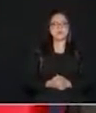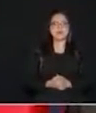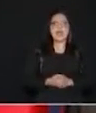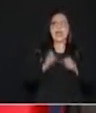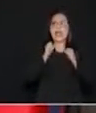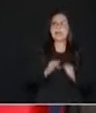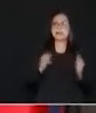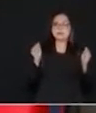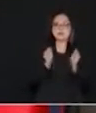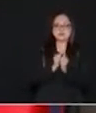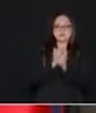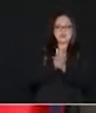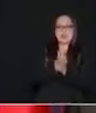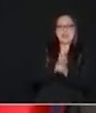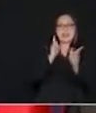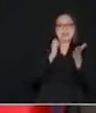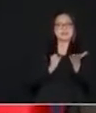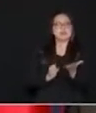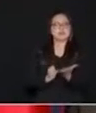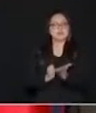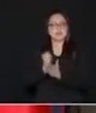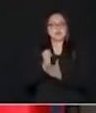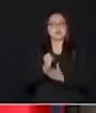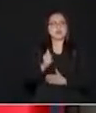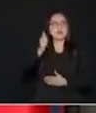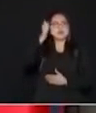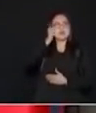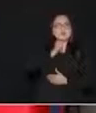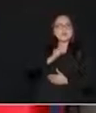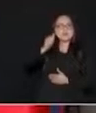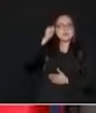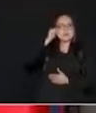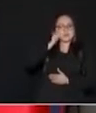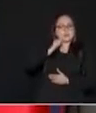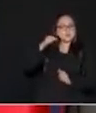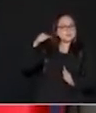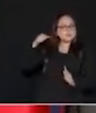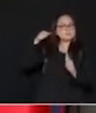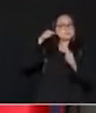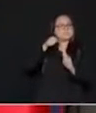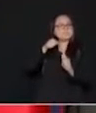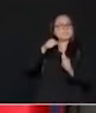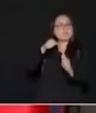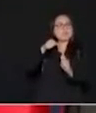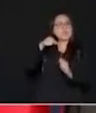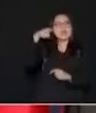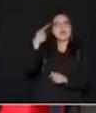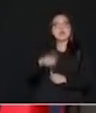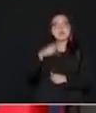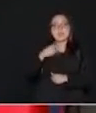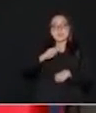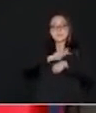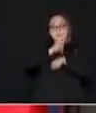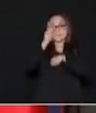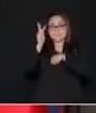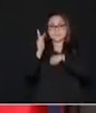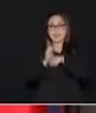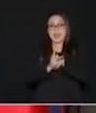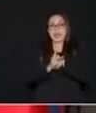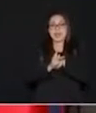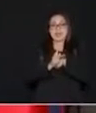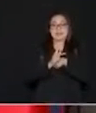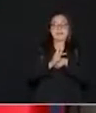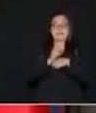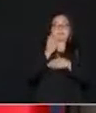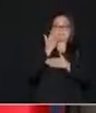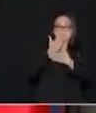de manera democrática, mirando en todo por el bien y la